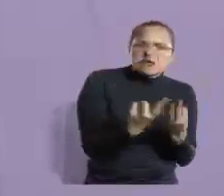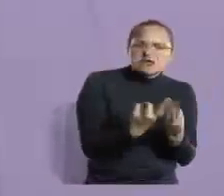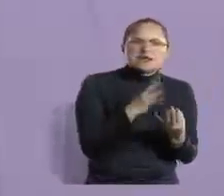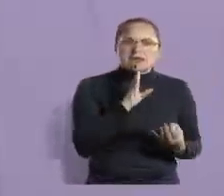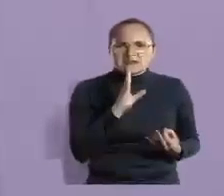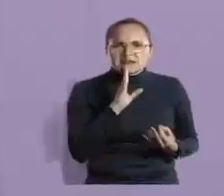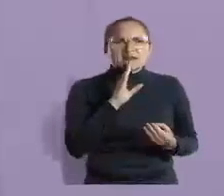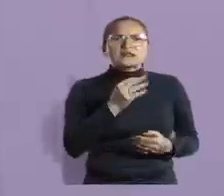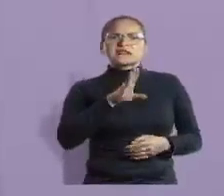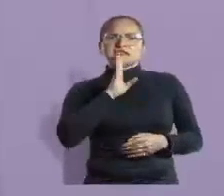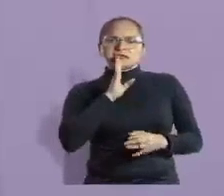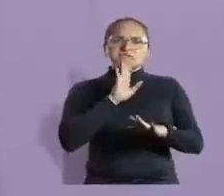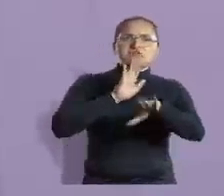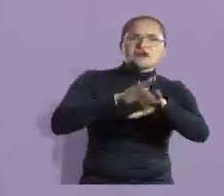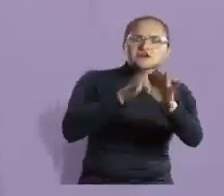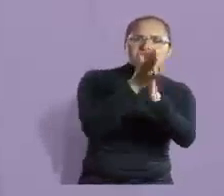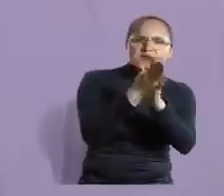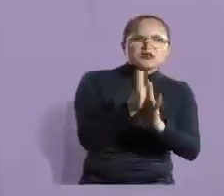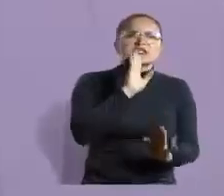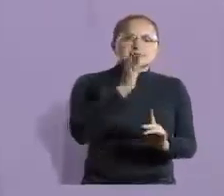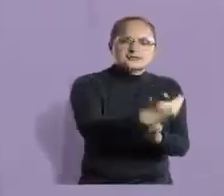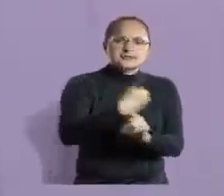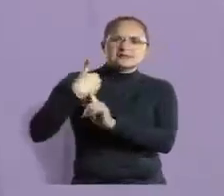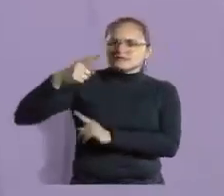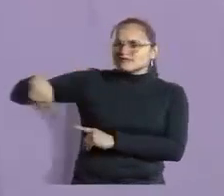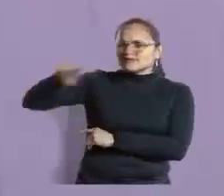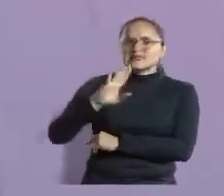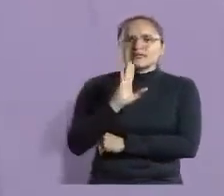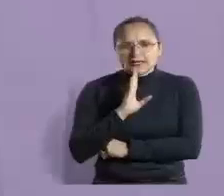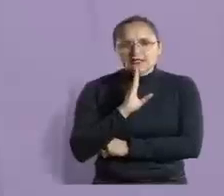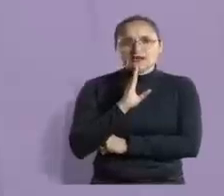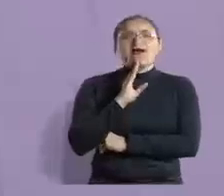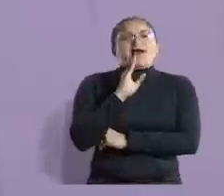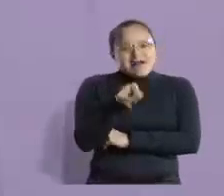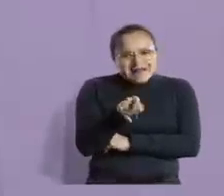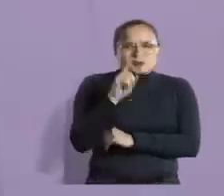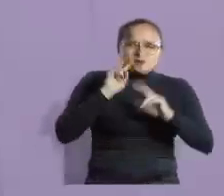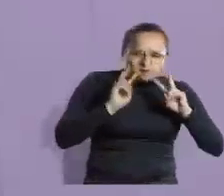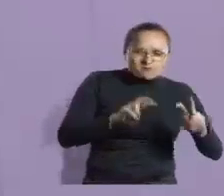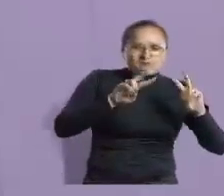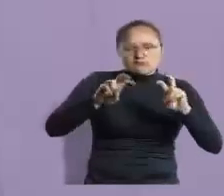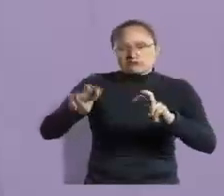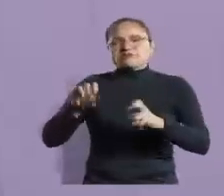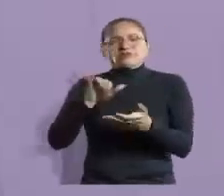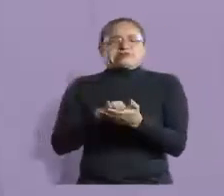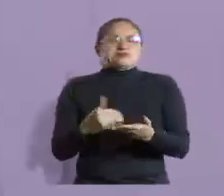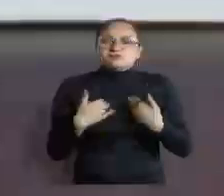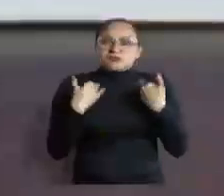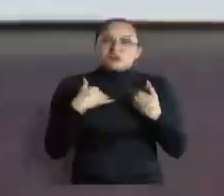llevó yo creo que esto es un gran esperábamos por mucho tiempo y yo todo el llamado que haga o hago hoy es a